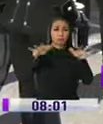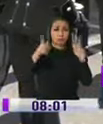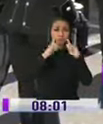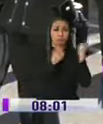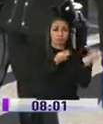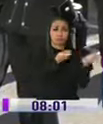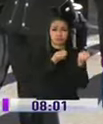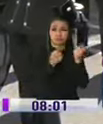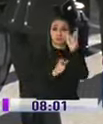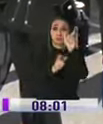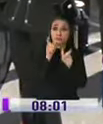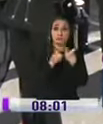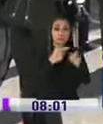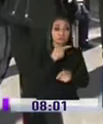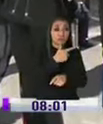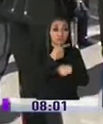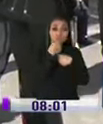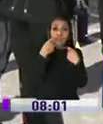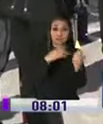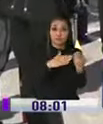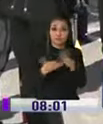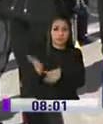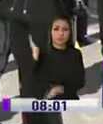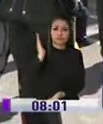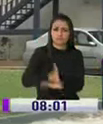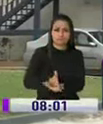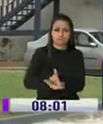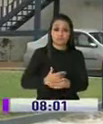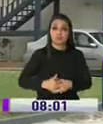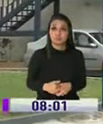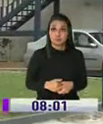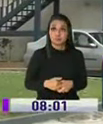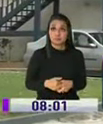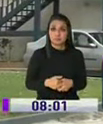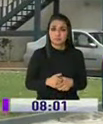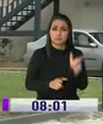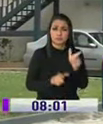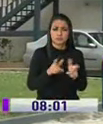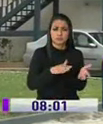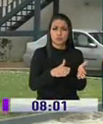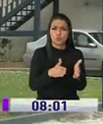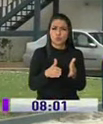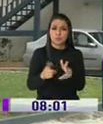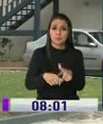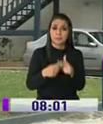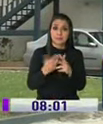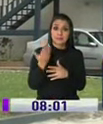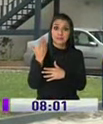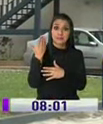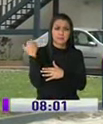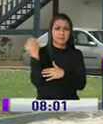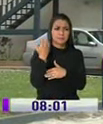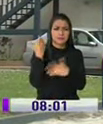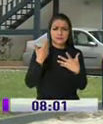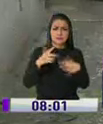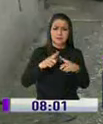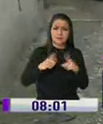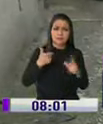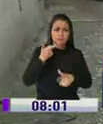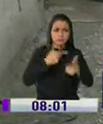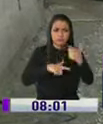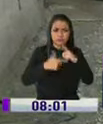fallecidos por ingesta de alcohol artesanal adulterado. La alarma de personas muertas empezó días atrás, pero como que el licor sin registro ni fecha